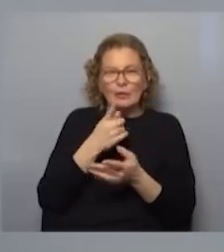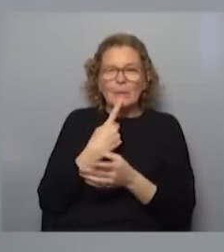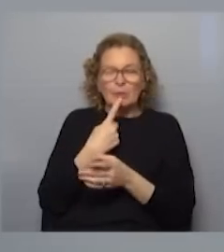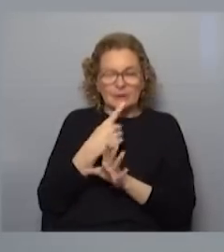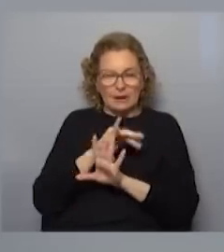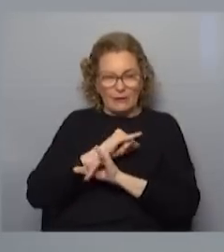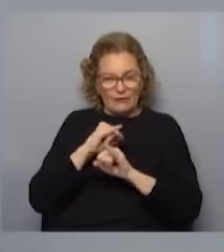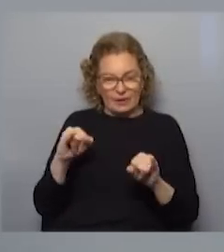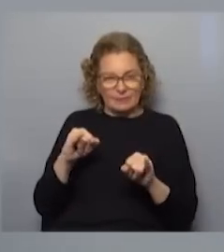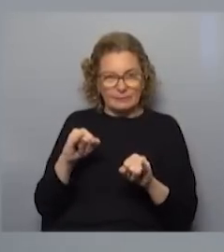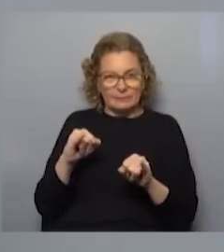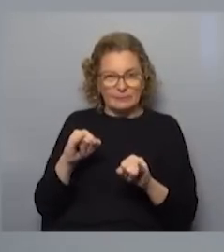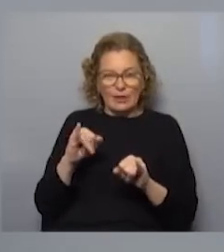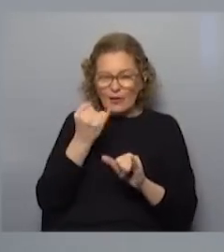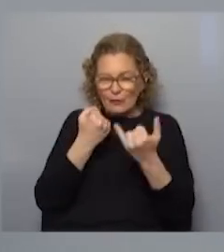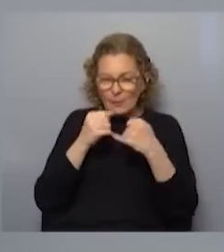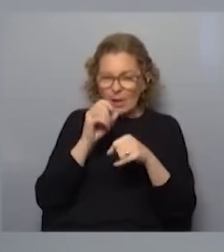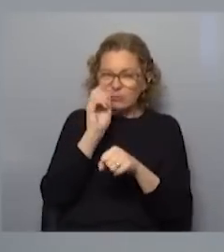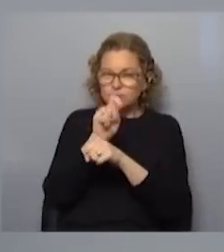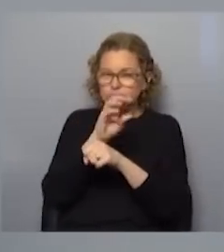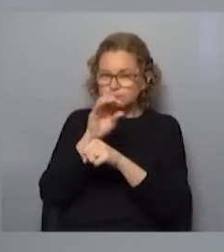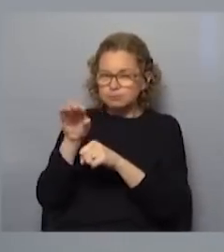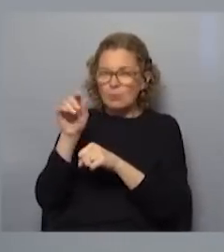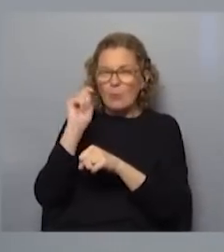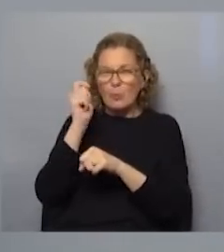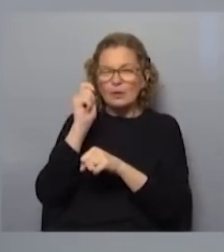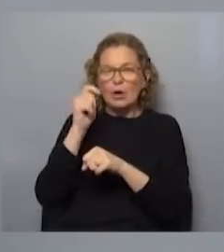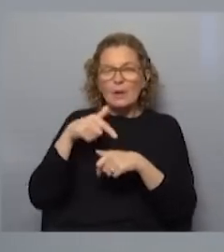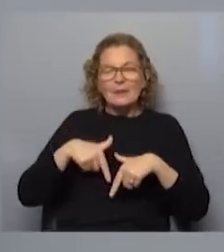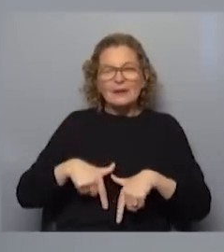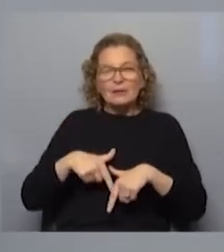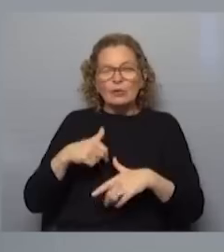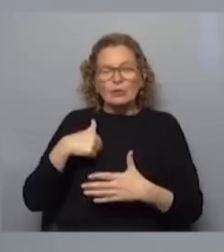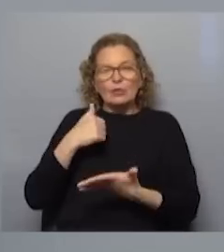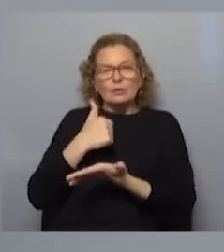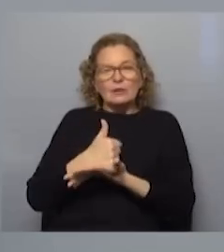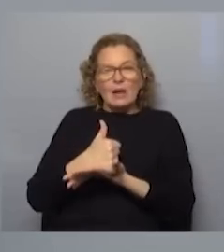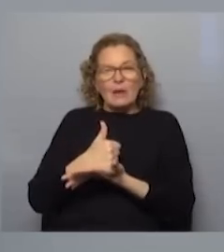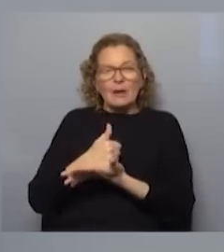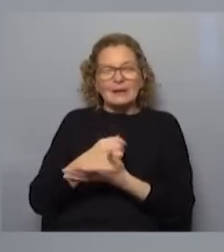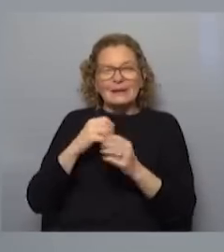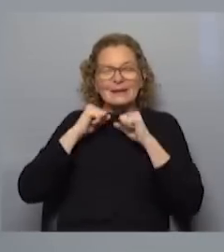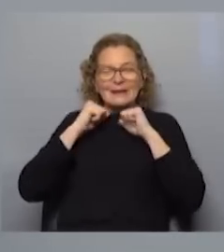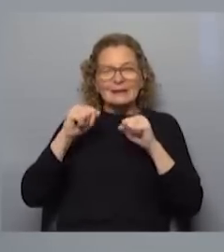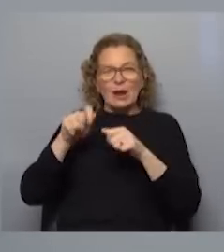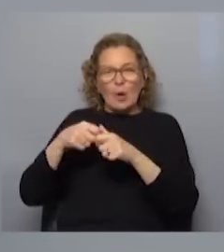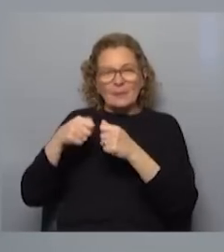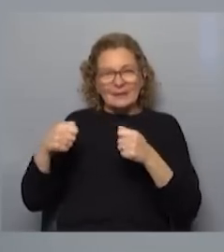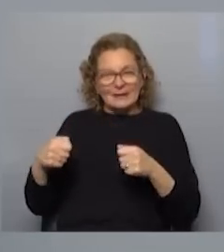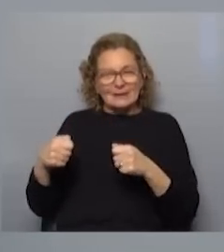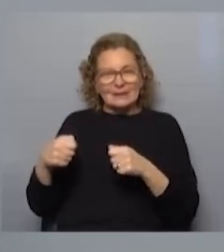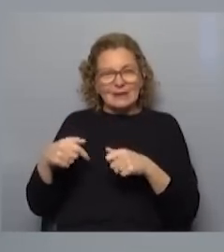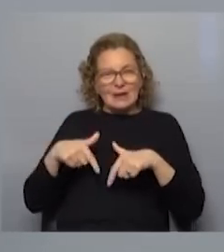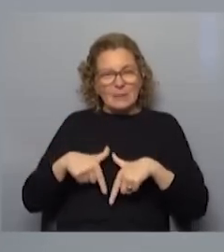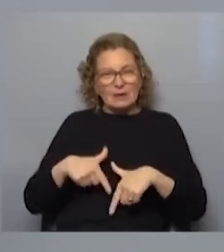políticas fue informado esto públicamente el propio ministro yo estaba en ese momento en el secretario del cnt el